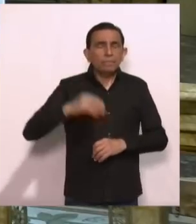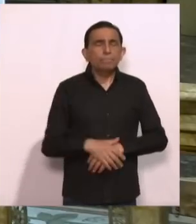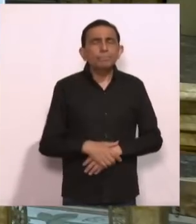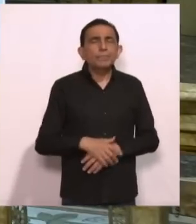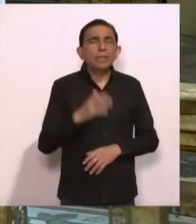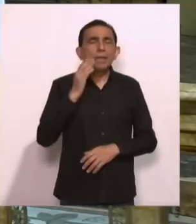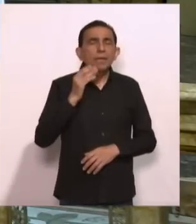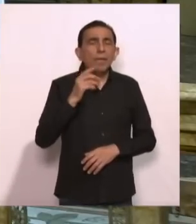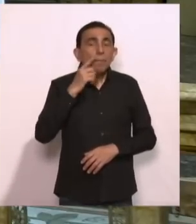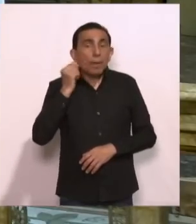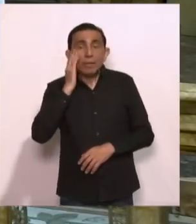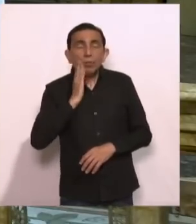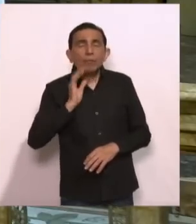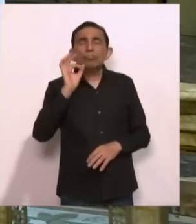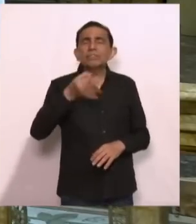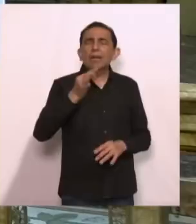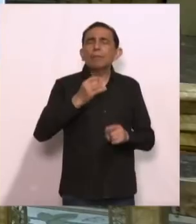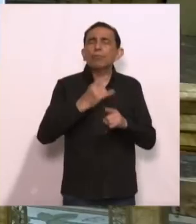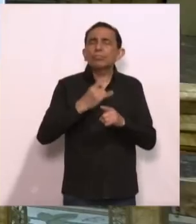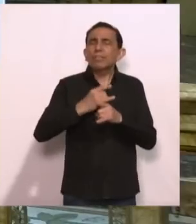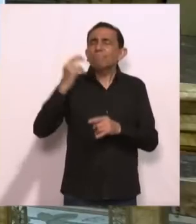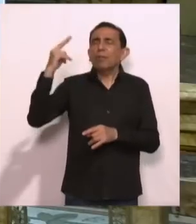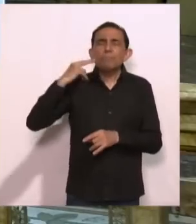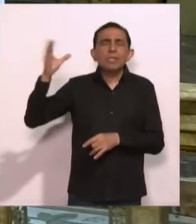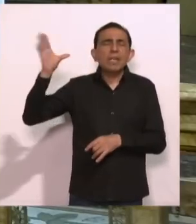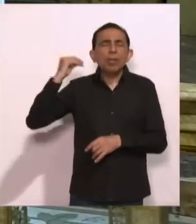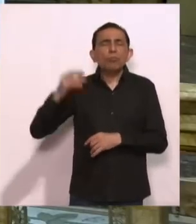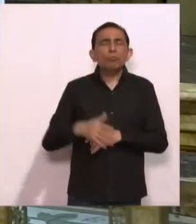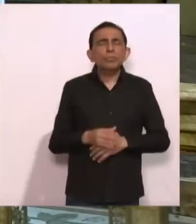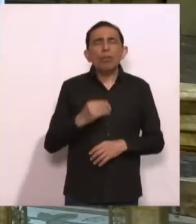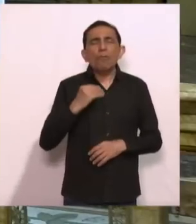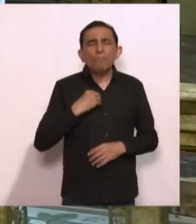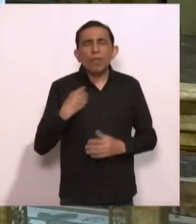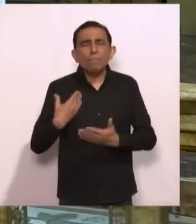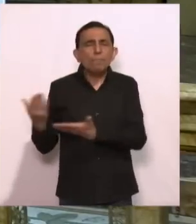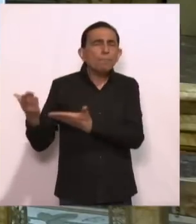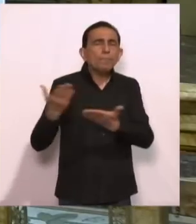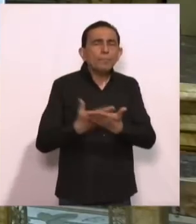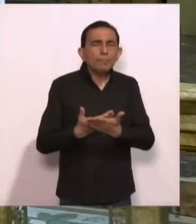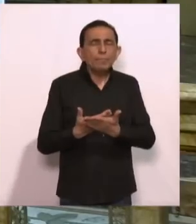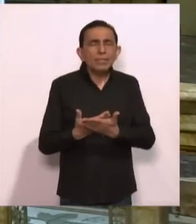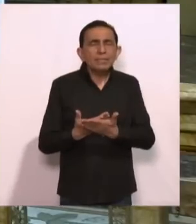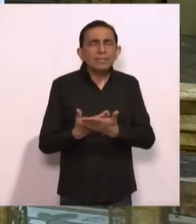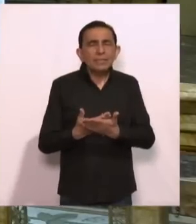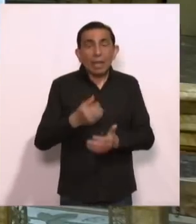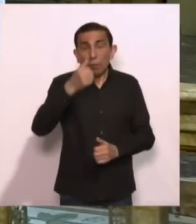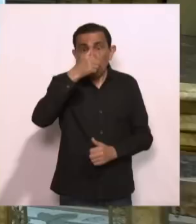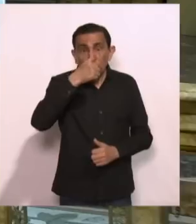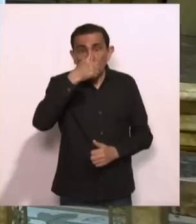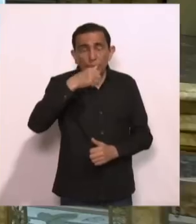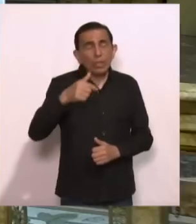Padre bueno, sabemos que siempre nos escuchás, por eso con fe te presentamos esta nuestra humilde oración